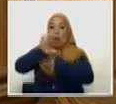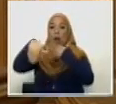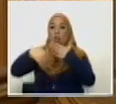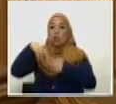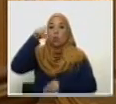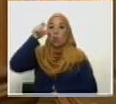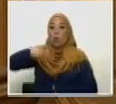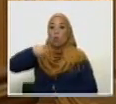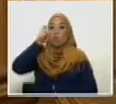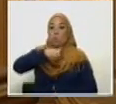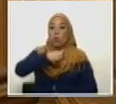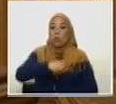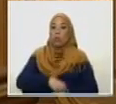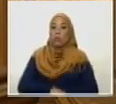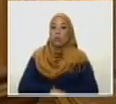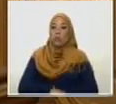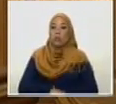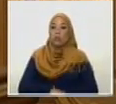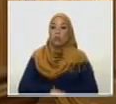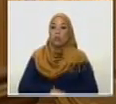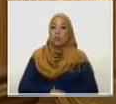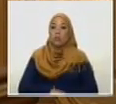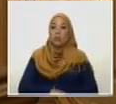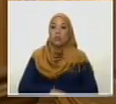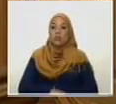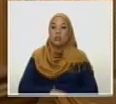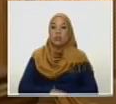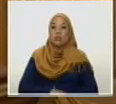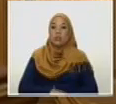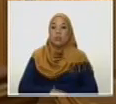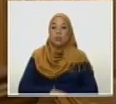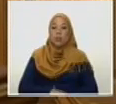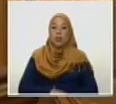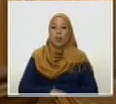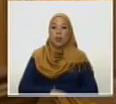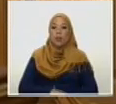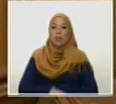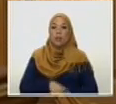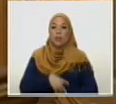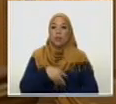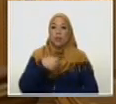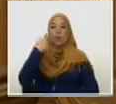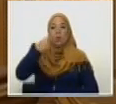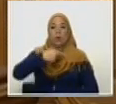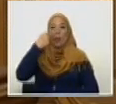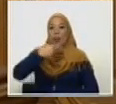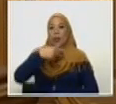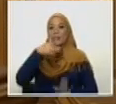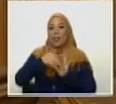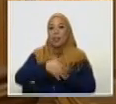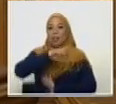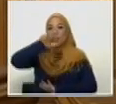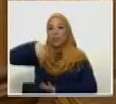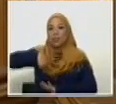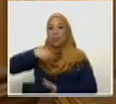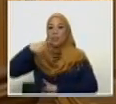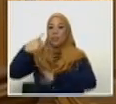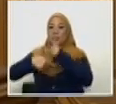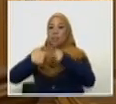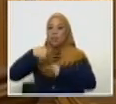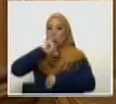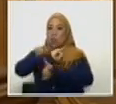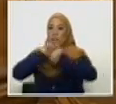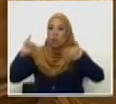pueblo, a que hagamos en estos tiempos de la política un ejercicio pedagógico para